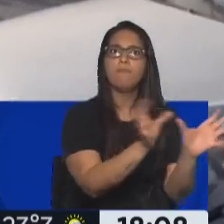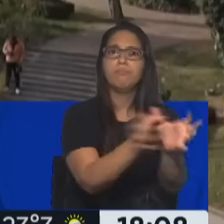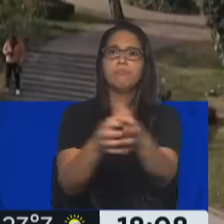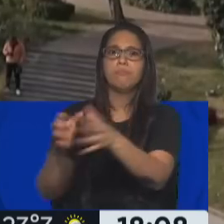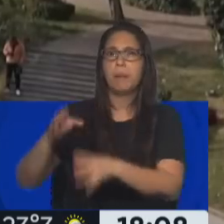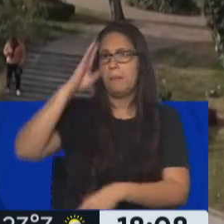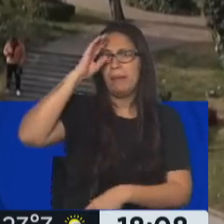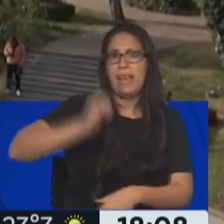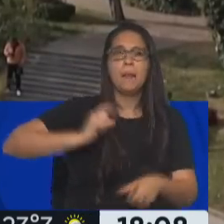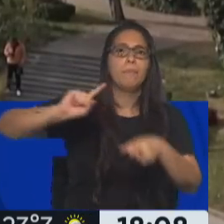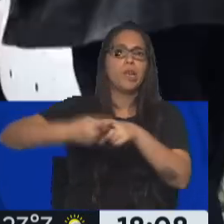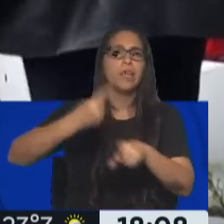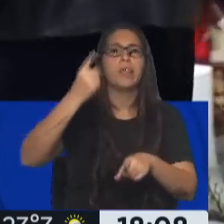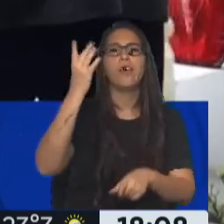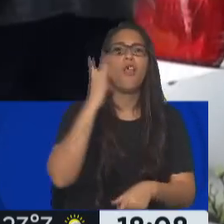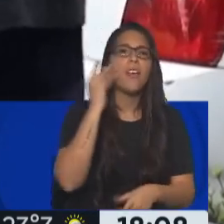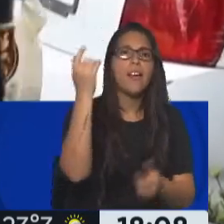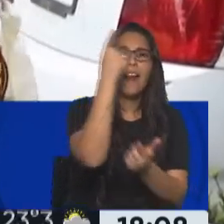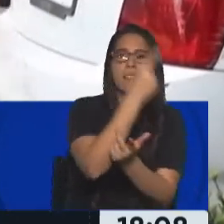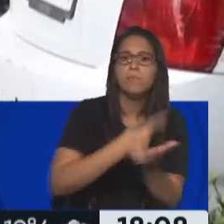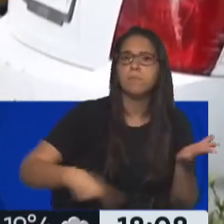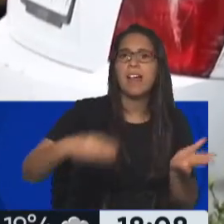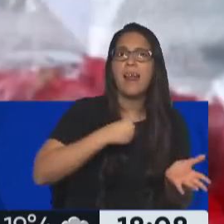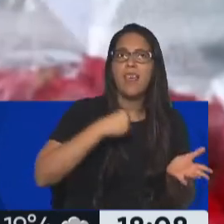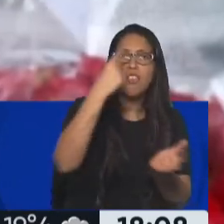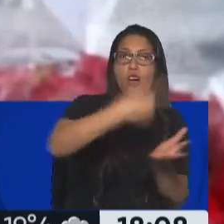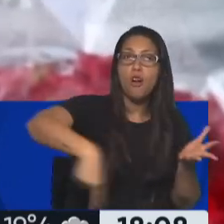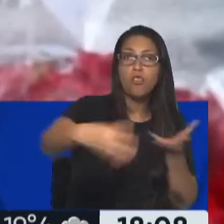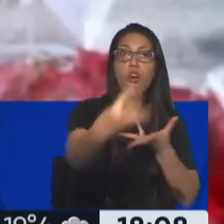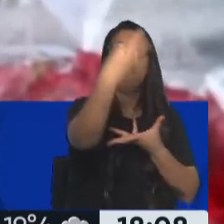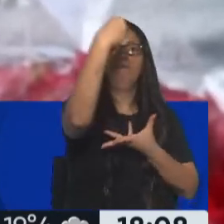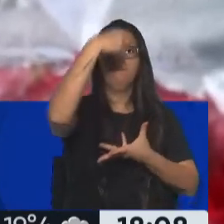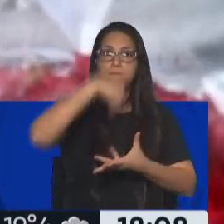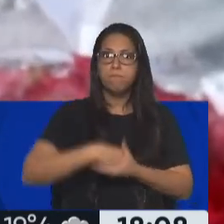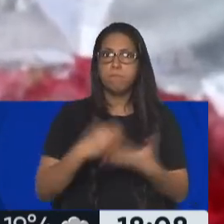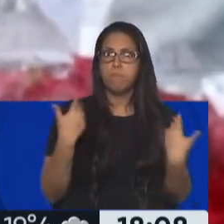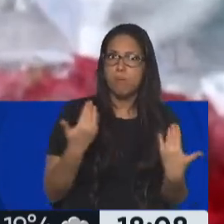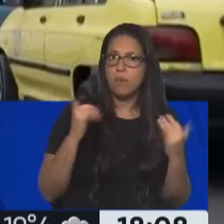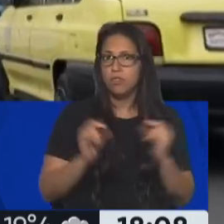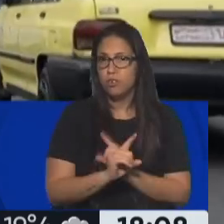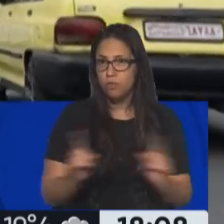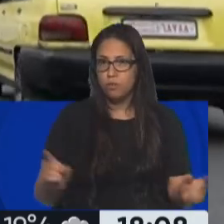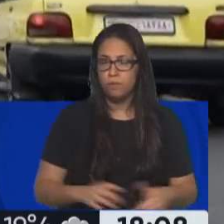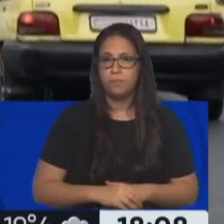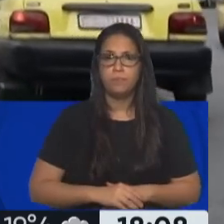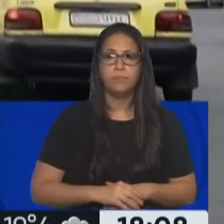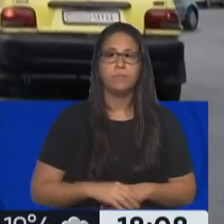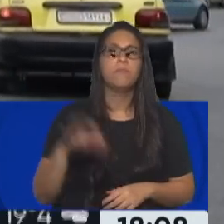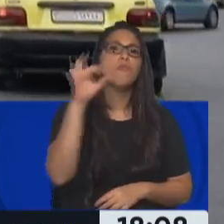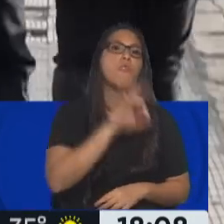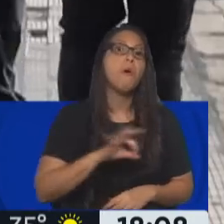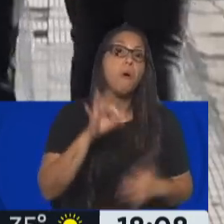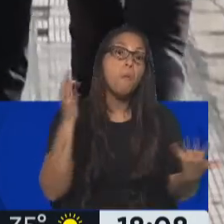militares, políticos, étnicos y religiosos que conforman un complejo mosaico de intereses, o se enfrentará a